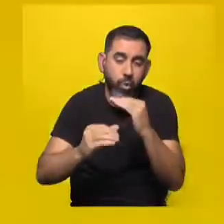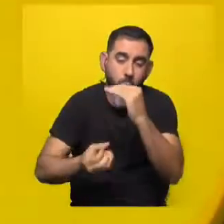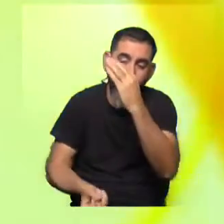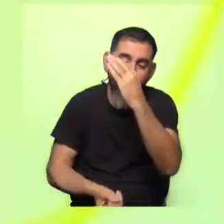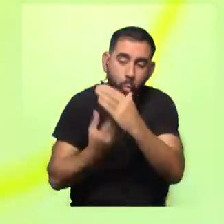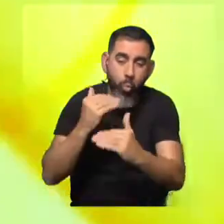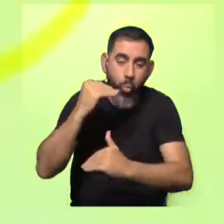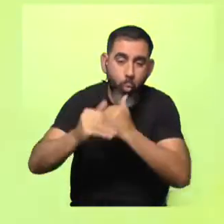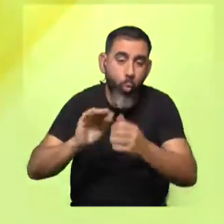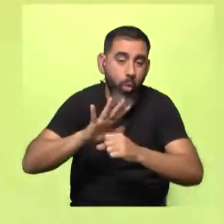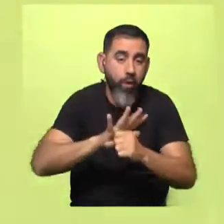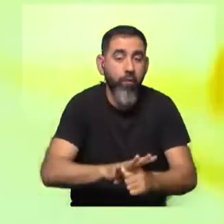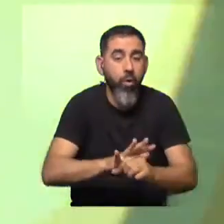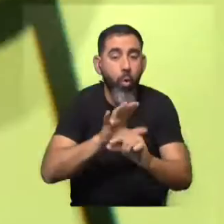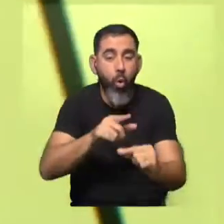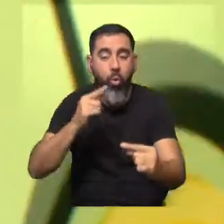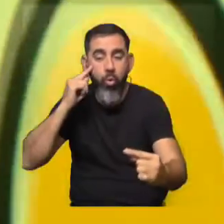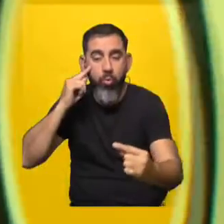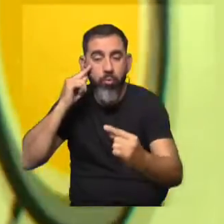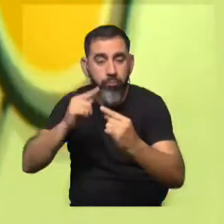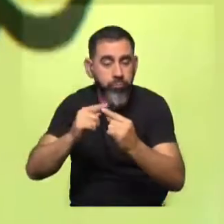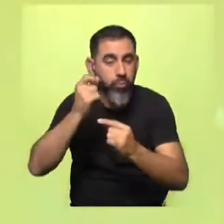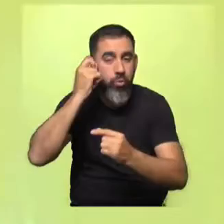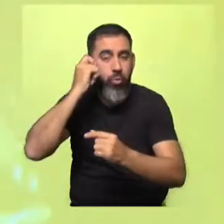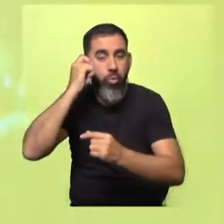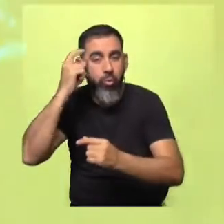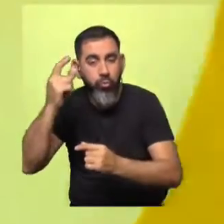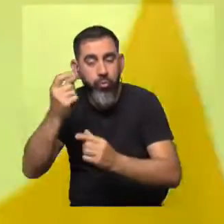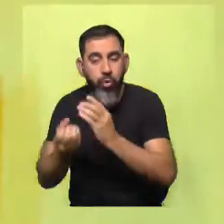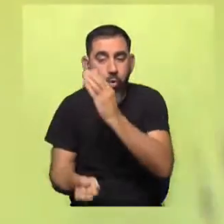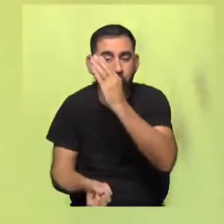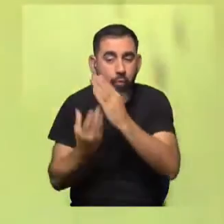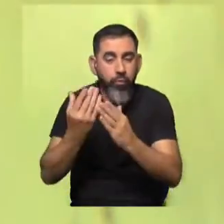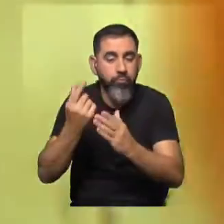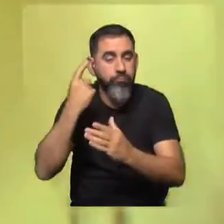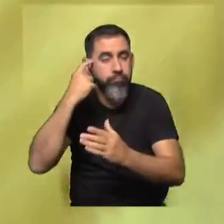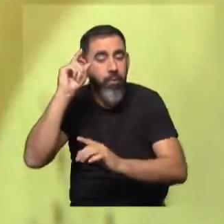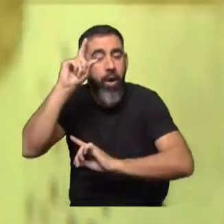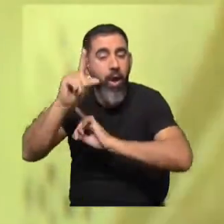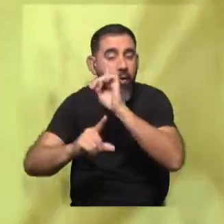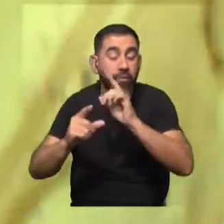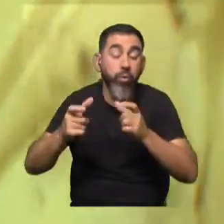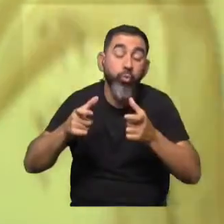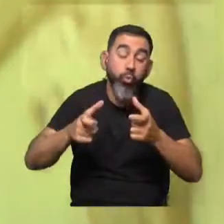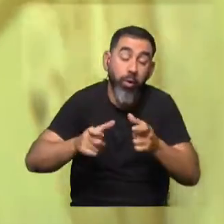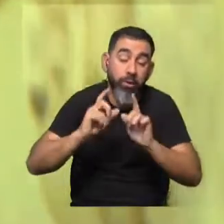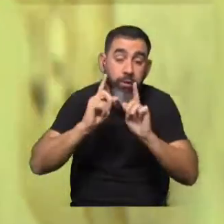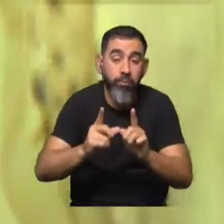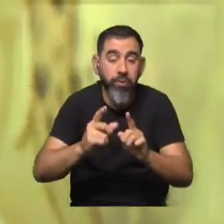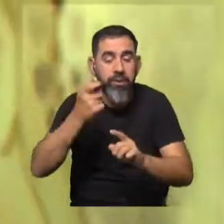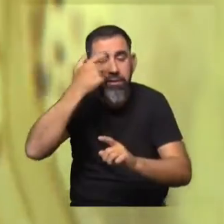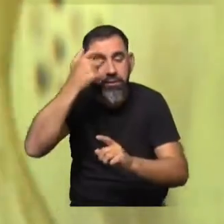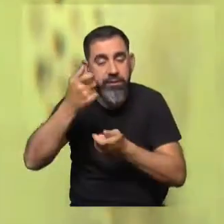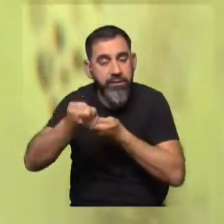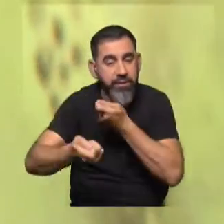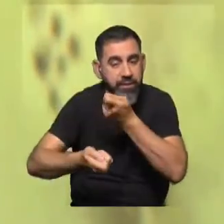nuevas, o apostar al conocimiento, a la innovación, la creatividad, sumar intuición a veces, un golpe de suerte y mucha ciencia